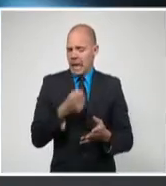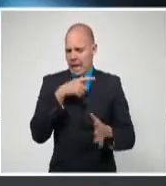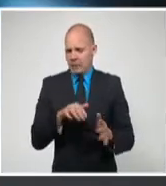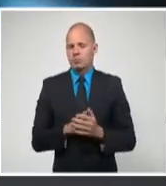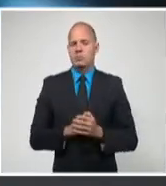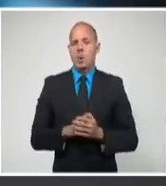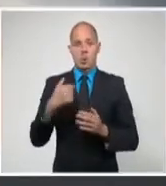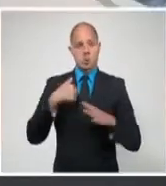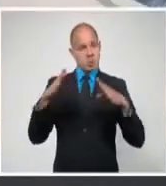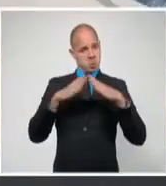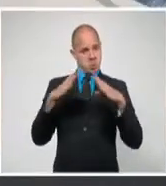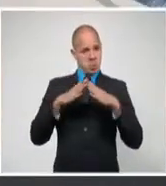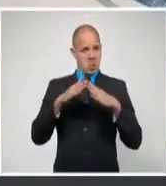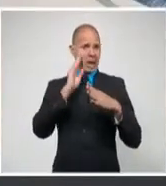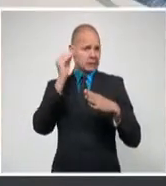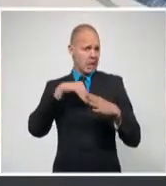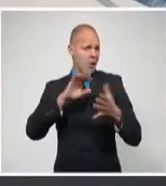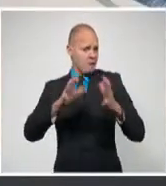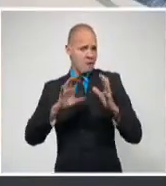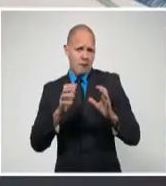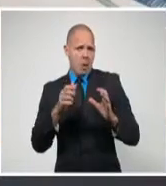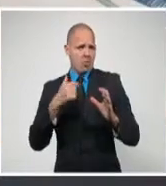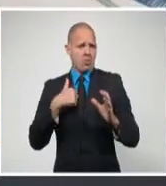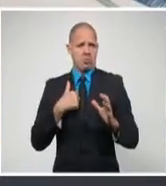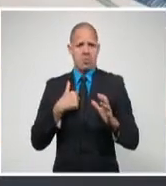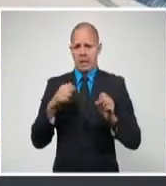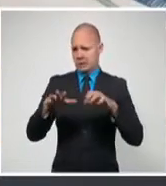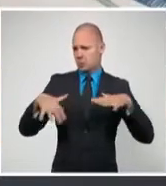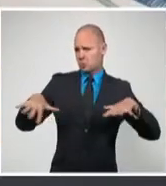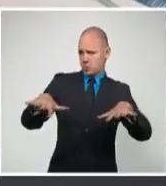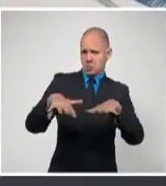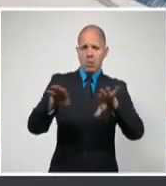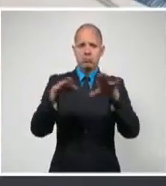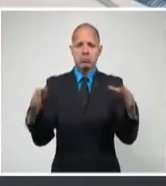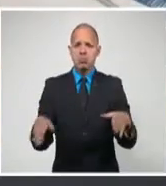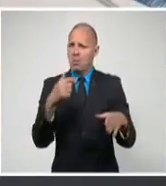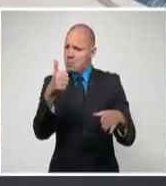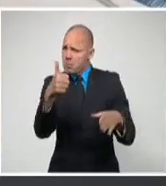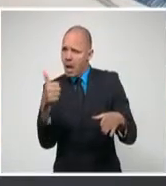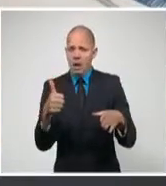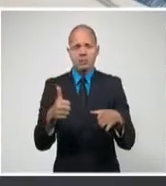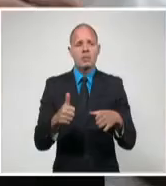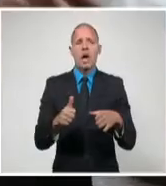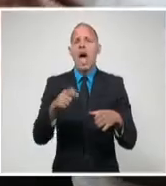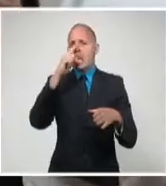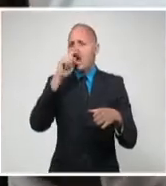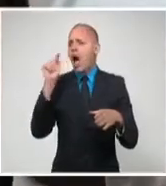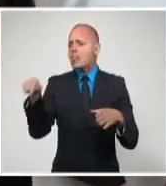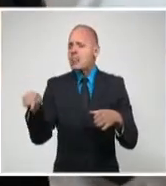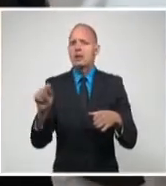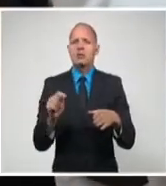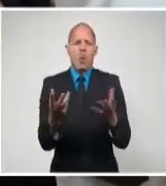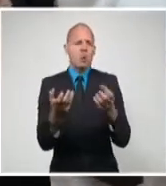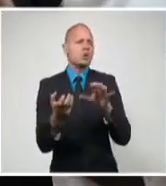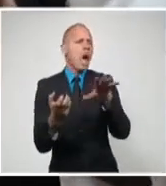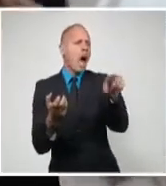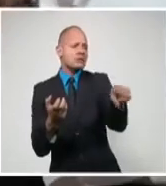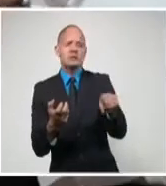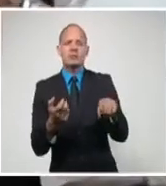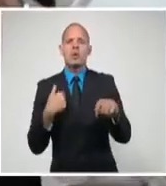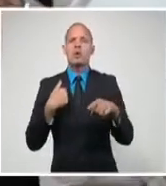rutina, acomoda el entorno laboral a sus gustos y pasa más tiempo en familia. Pero no todo en el teletrabajo es